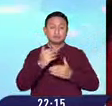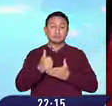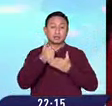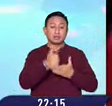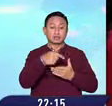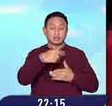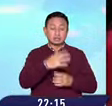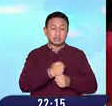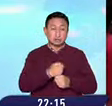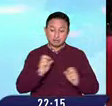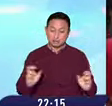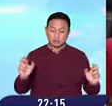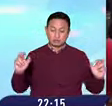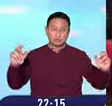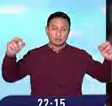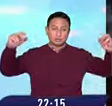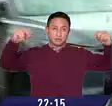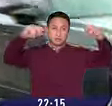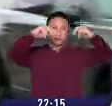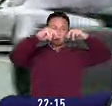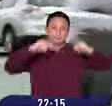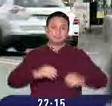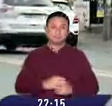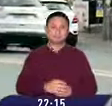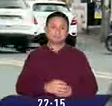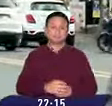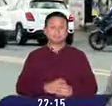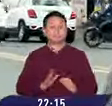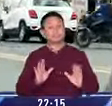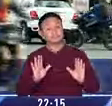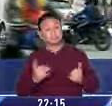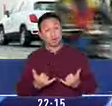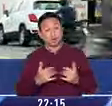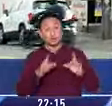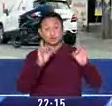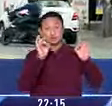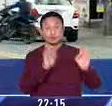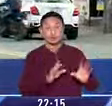de manera segura esta calle. Ventajosamente